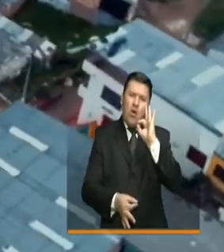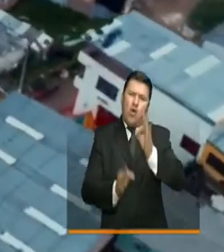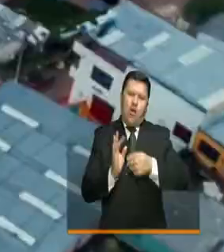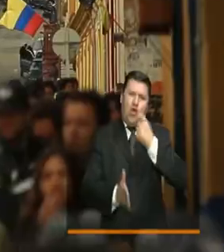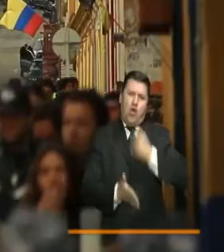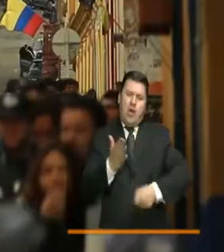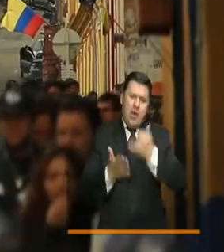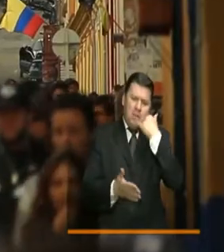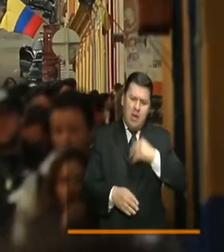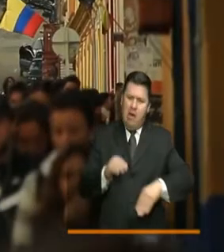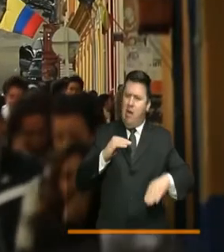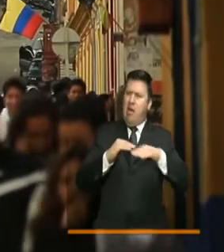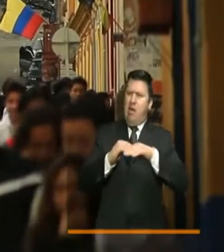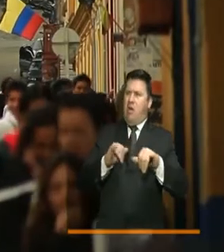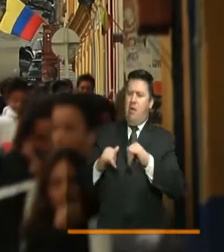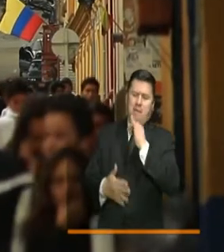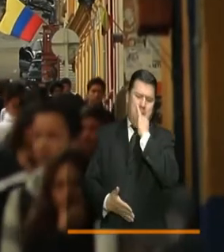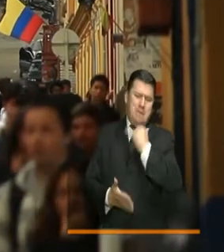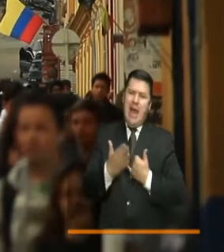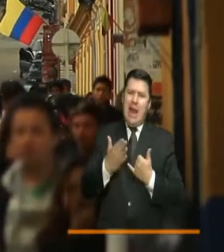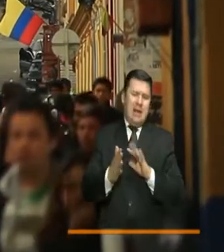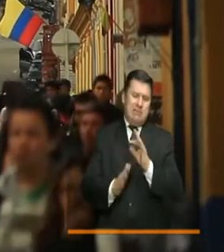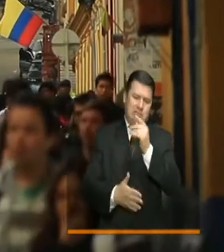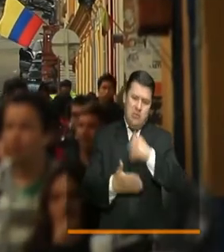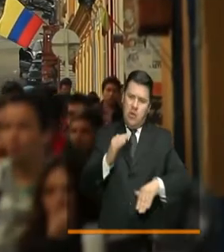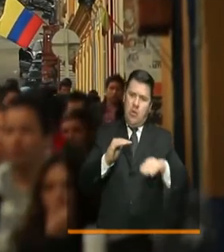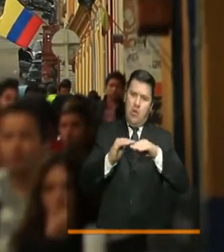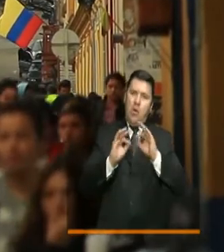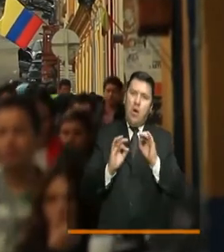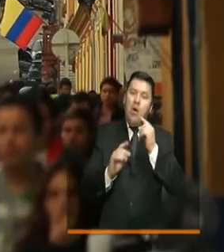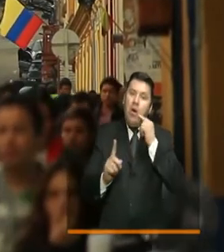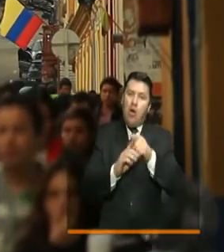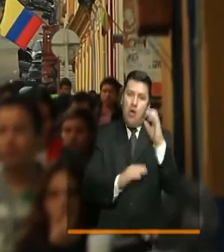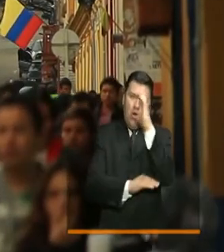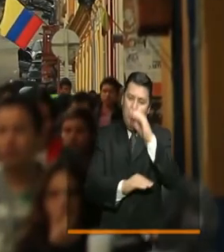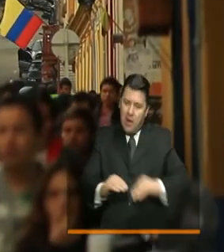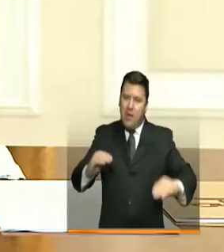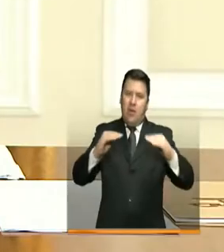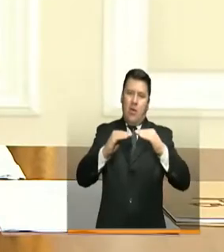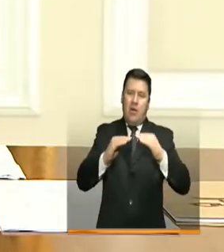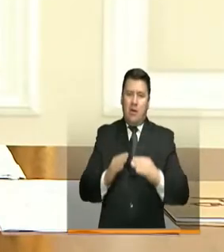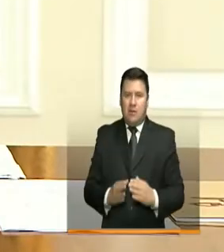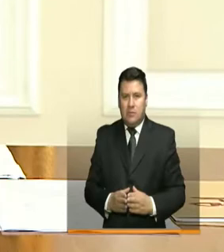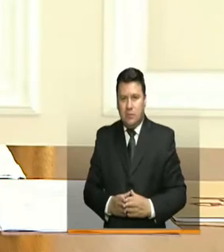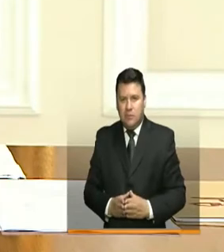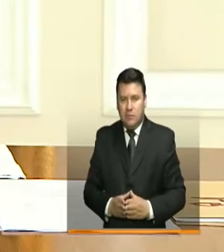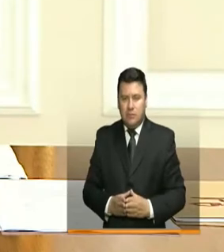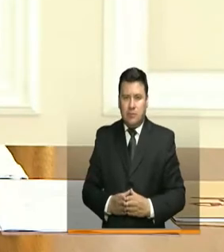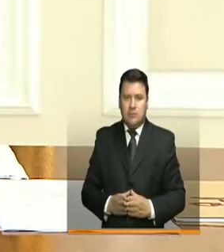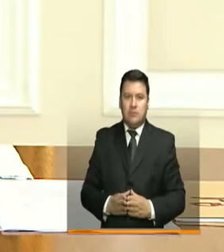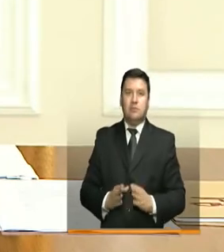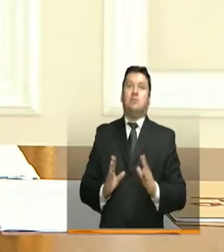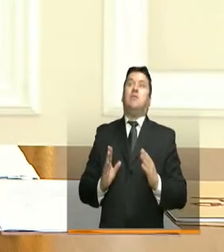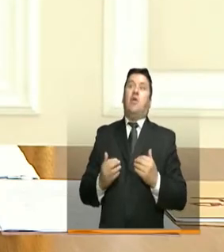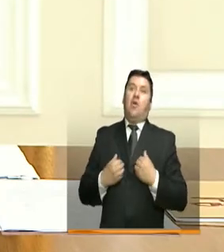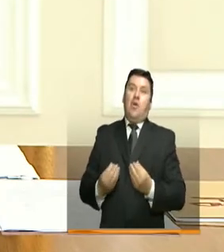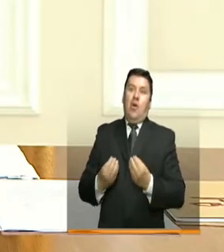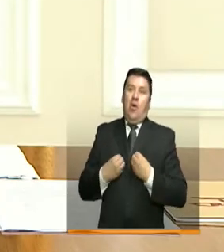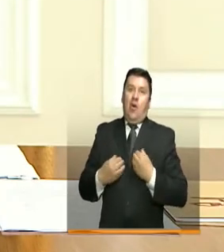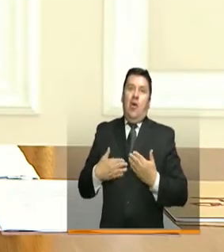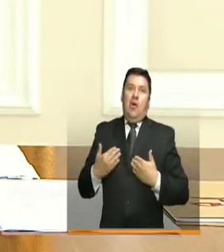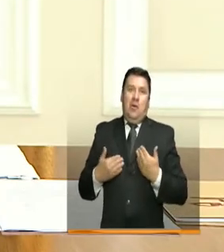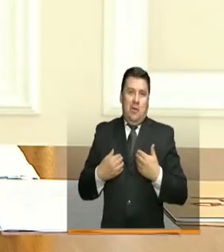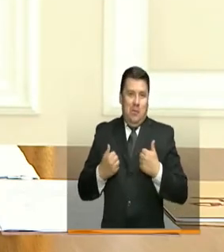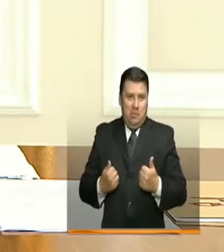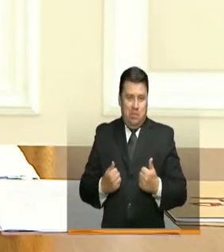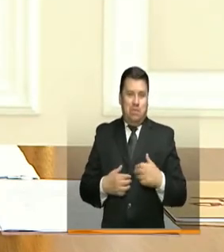y demuestra que Colombia cada día avanza hacia un país más justo. A mí me motiva y me emociona mucho